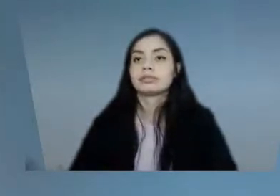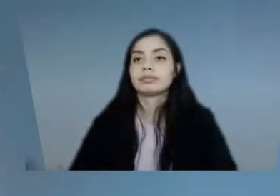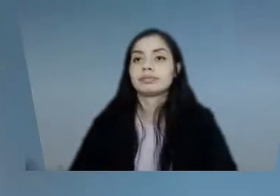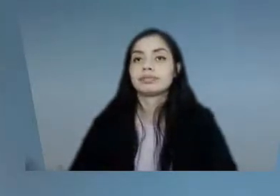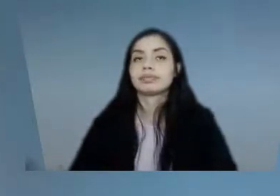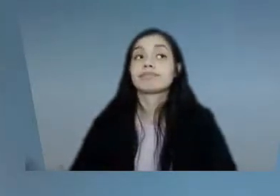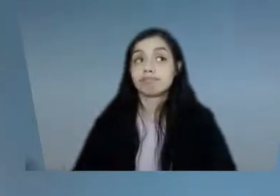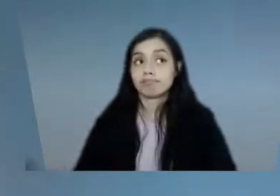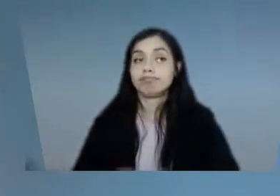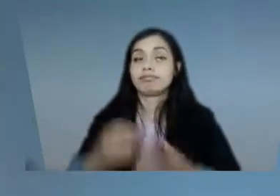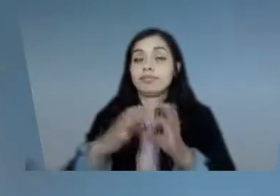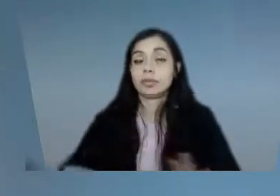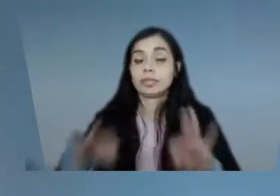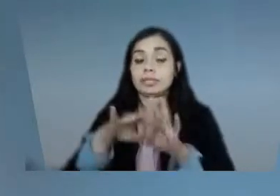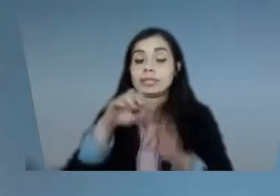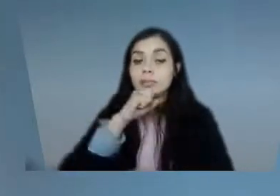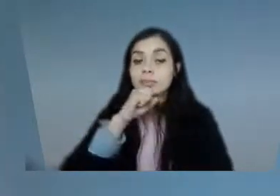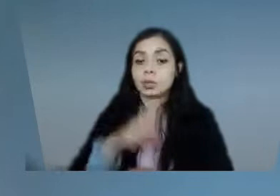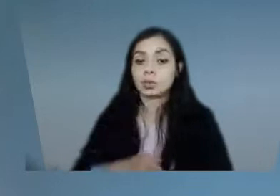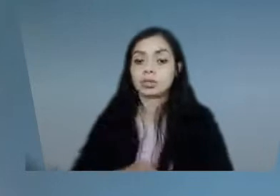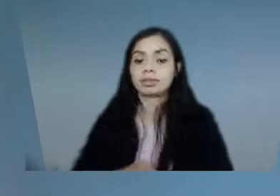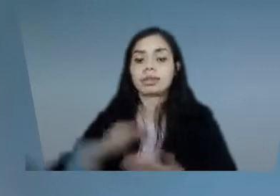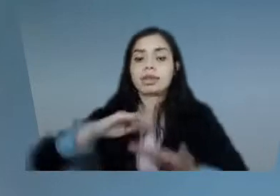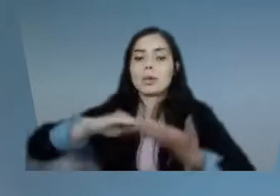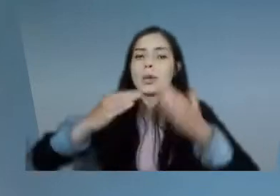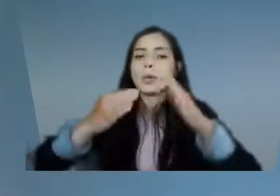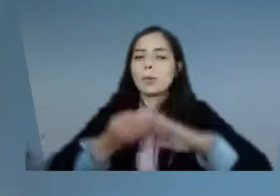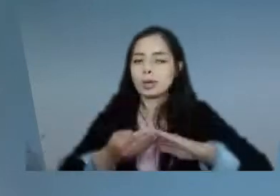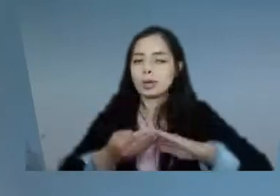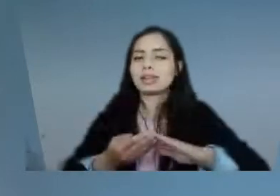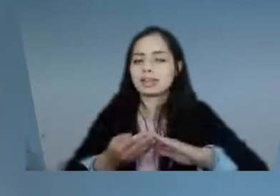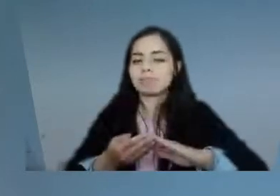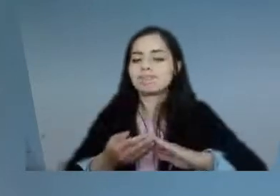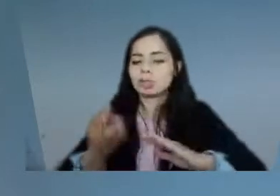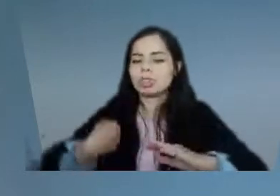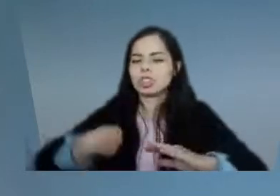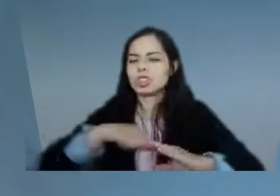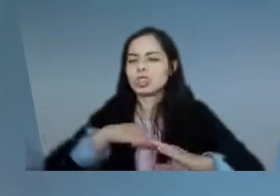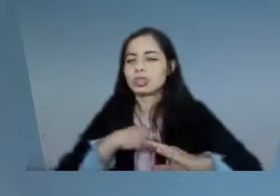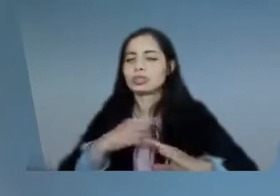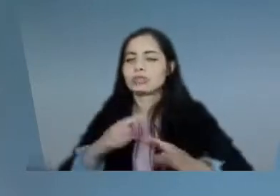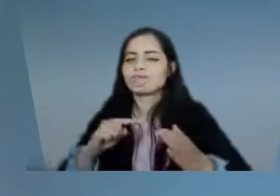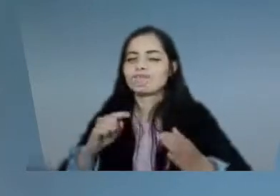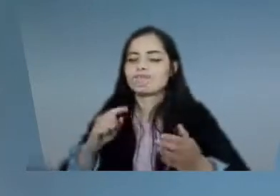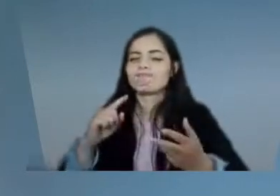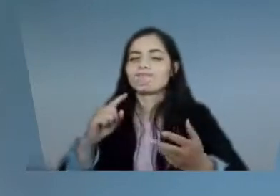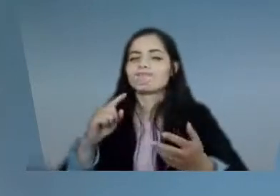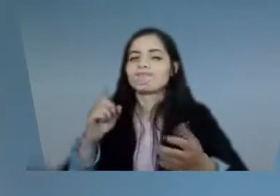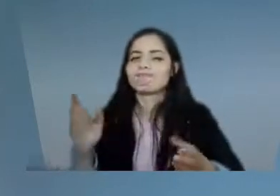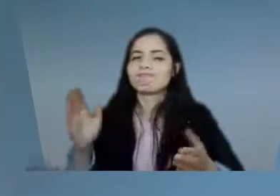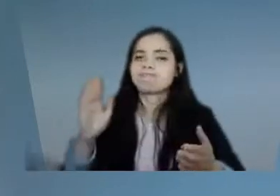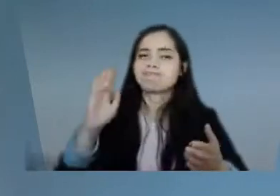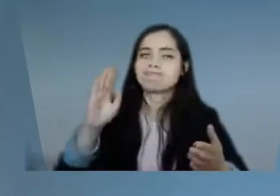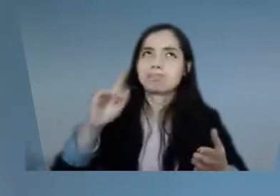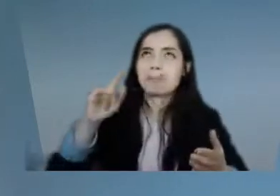las comunidades. En primera instancia, pues, para contarles sobre qué es lo que vamos a hacer en el territorio.